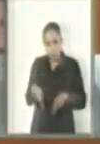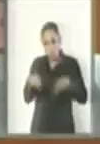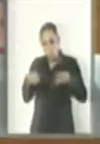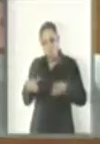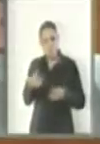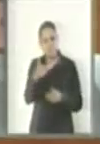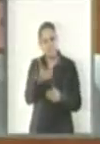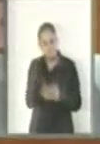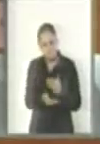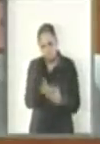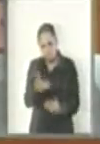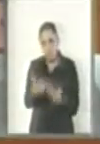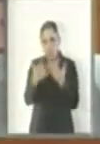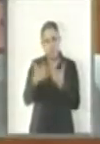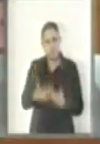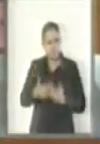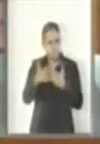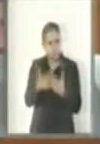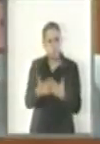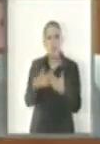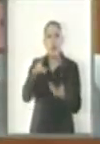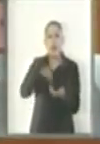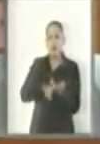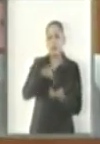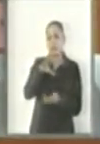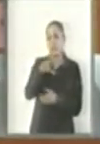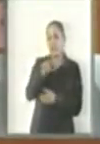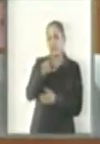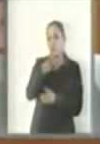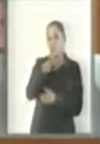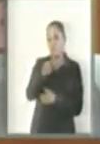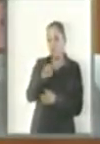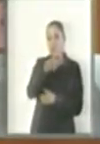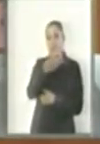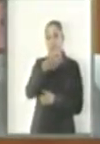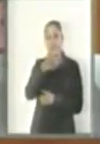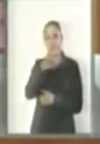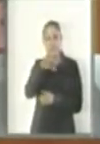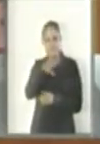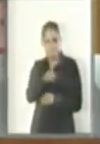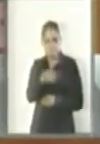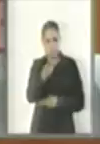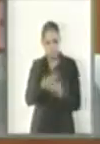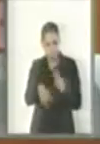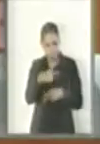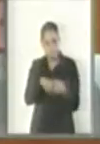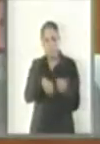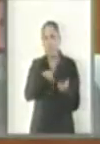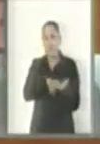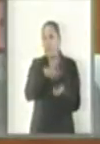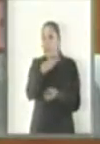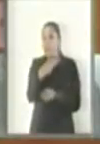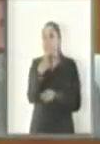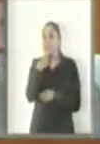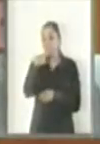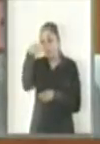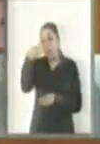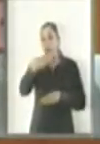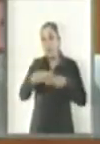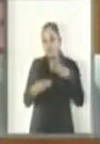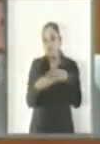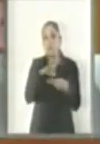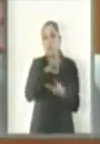el monómero de cloruro de vinilo que se utiliza como materia prima para la producción de plásticos de